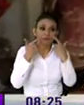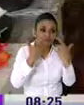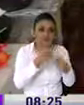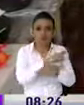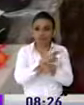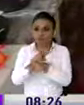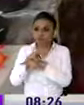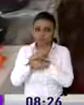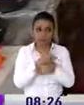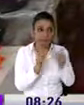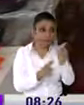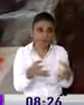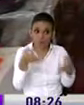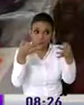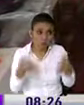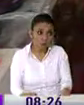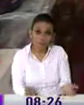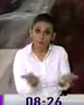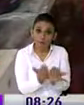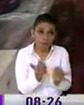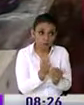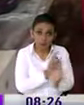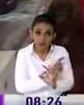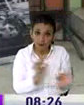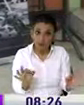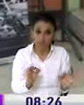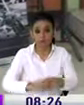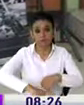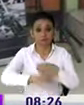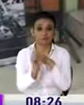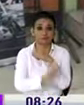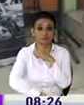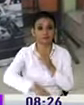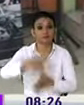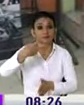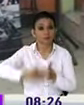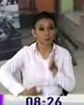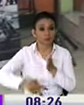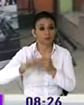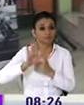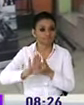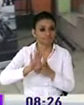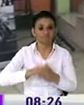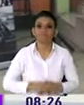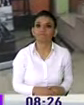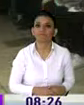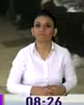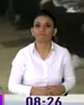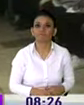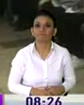lugar y quienes incumplan con este convenio recibirán la multa correspondiente.